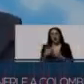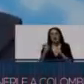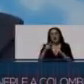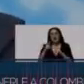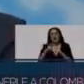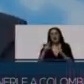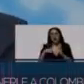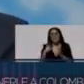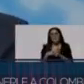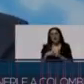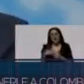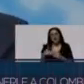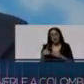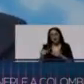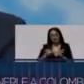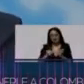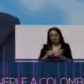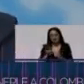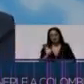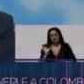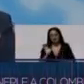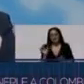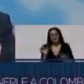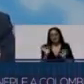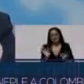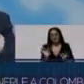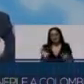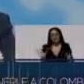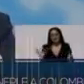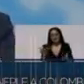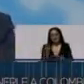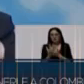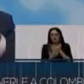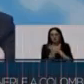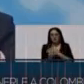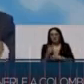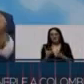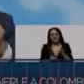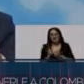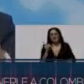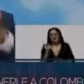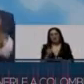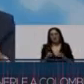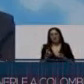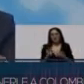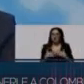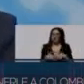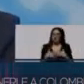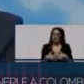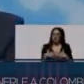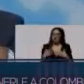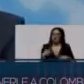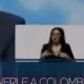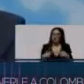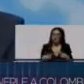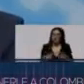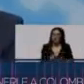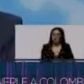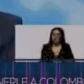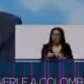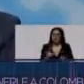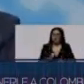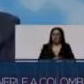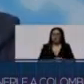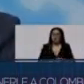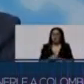la democracia. Ya van muchos los muertos después de la niña que fue puesta prisionera, una niña de 22 años,